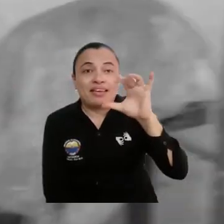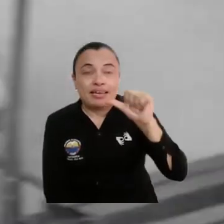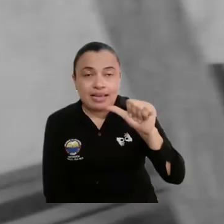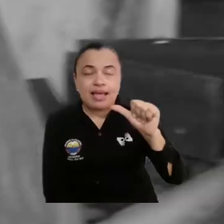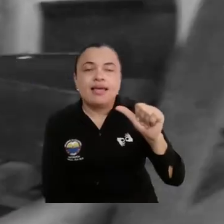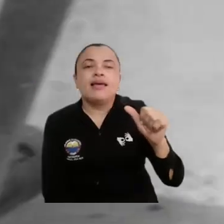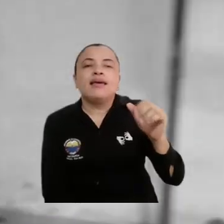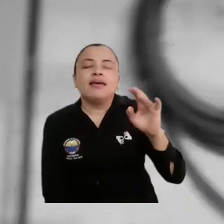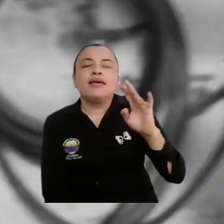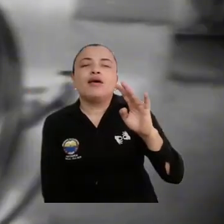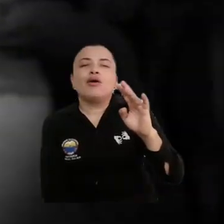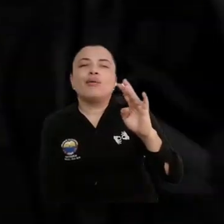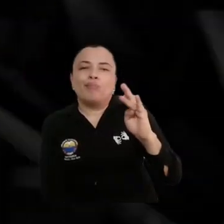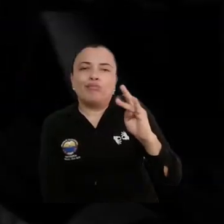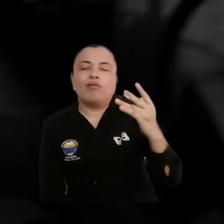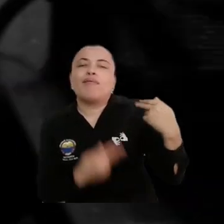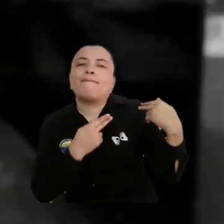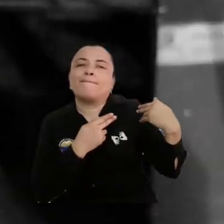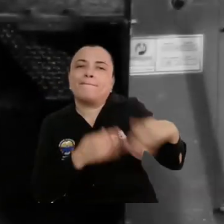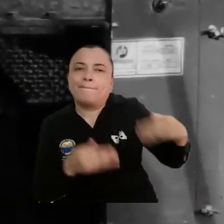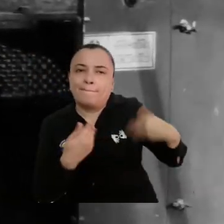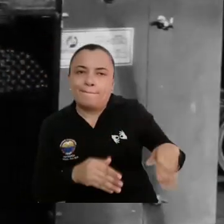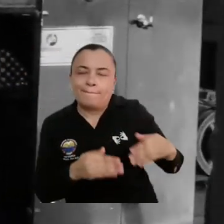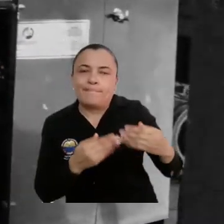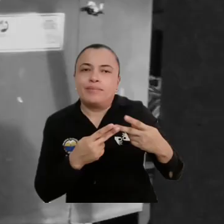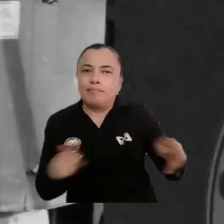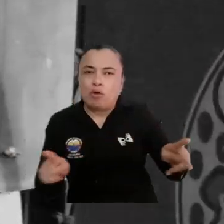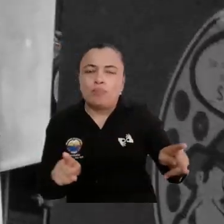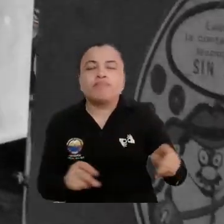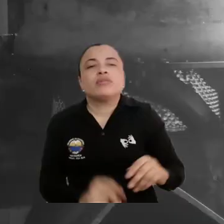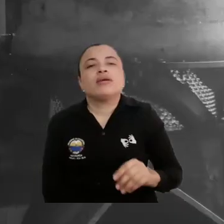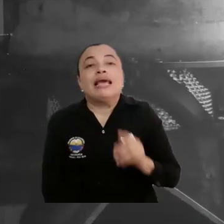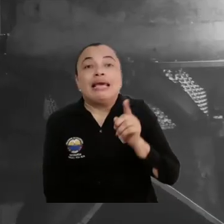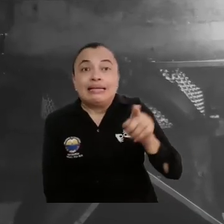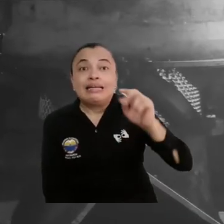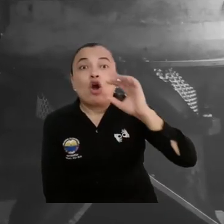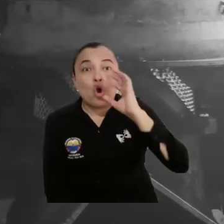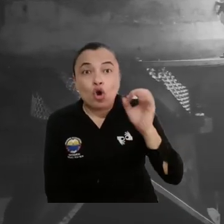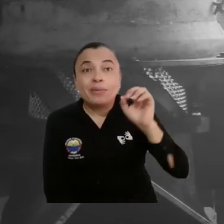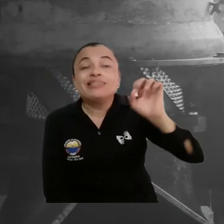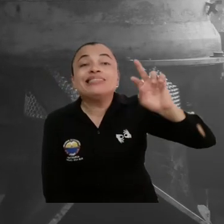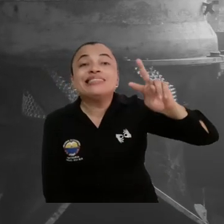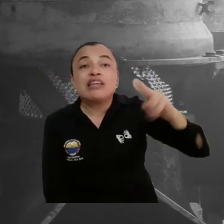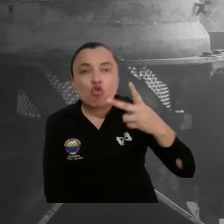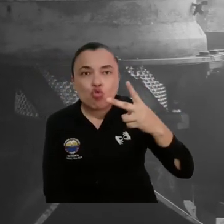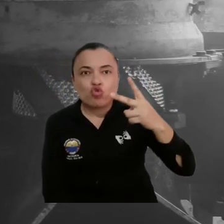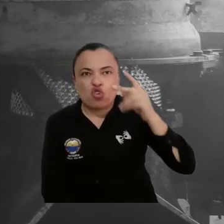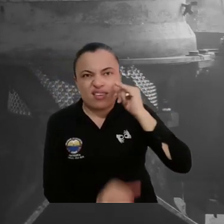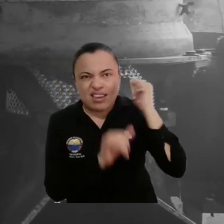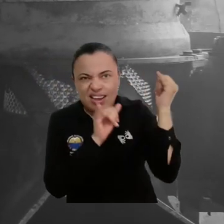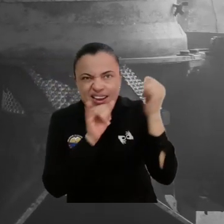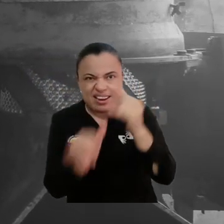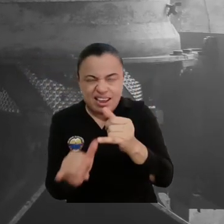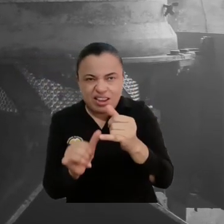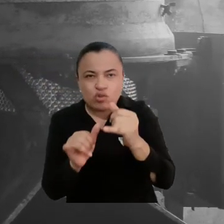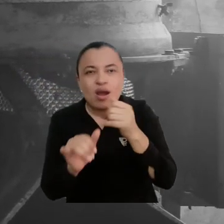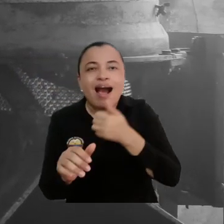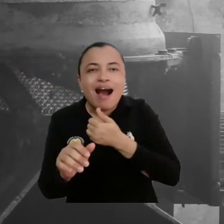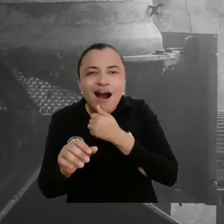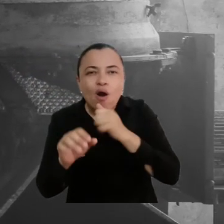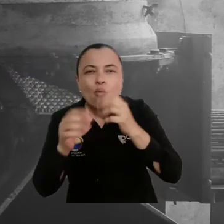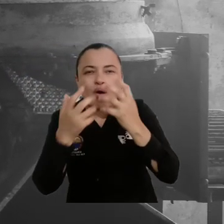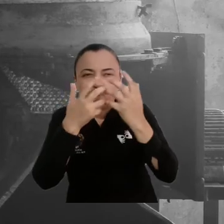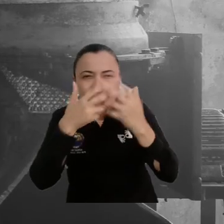se separaron. El señor era el segundo ingeniero hidroeléctrico que tenía